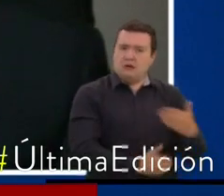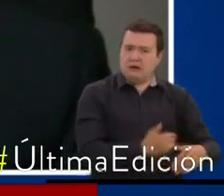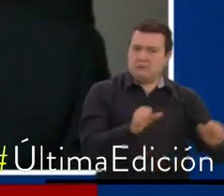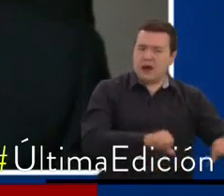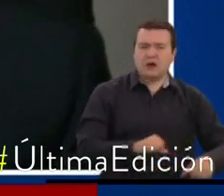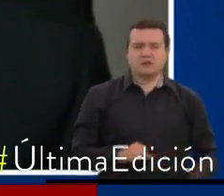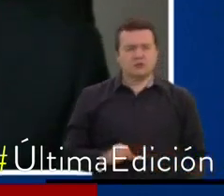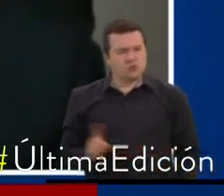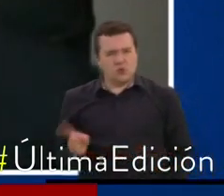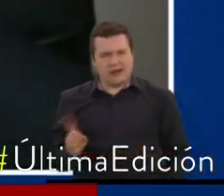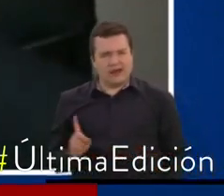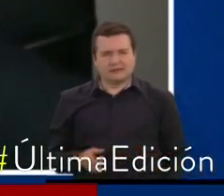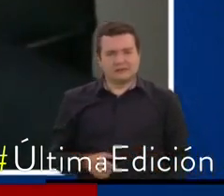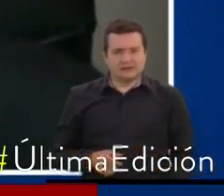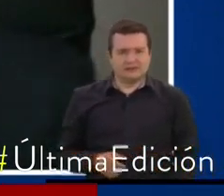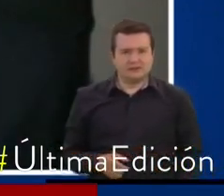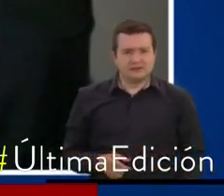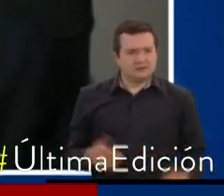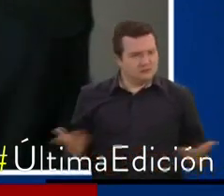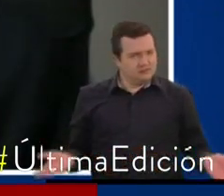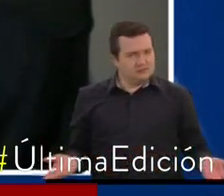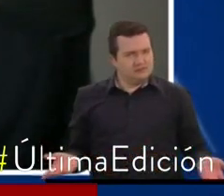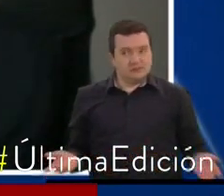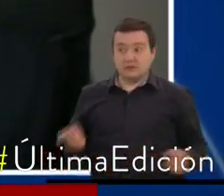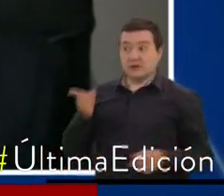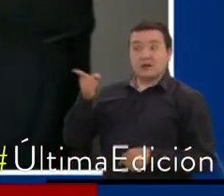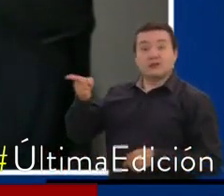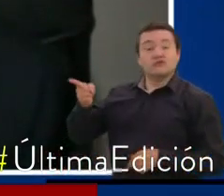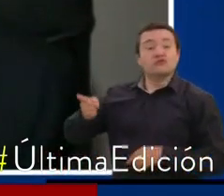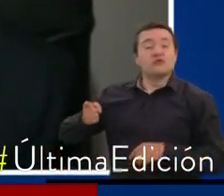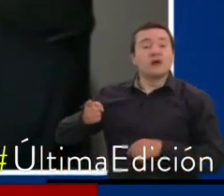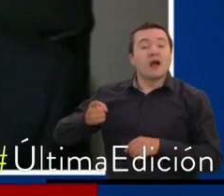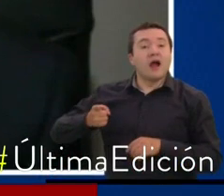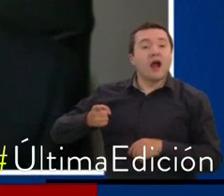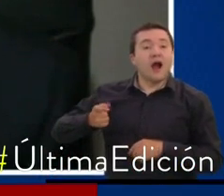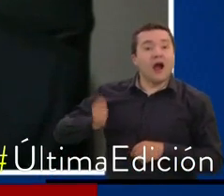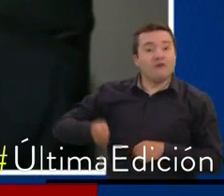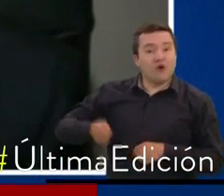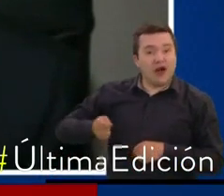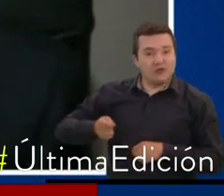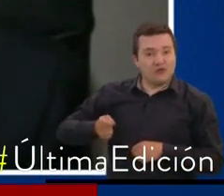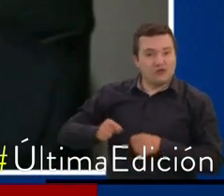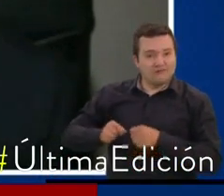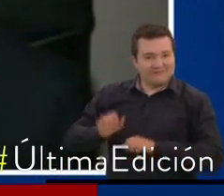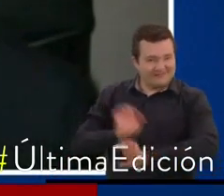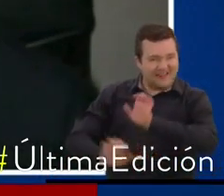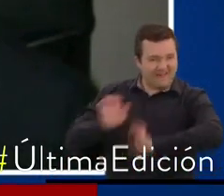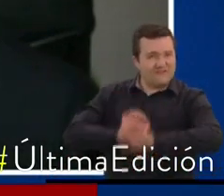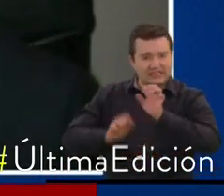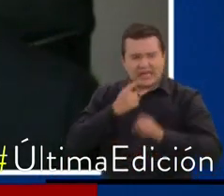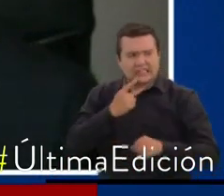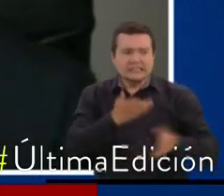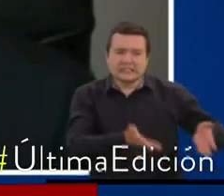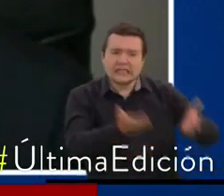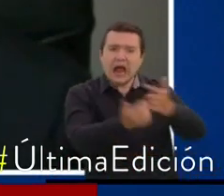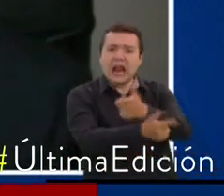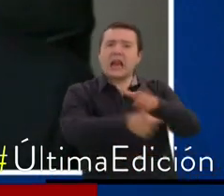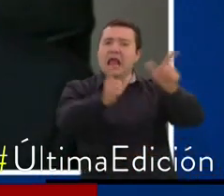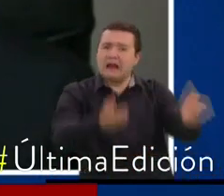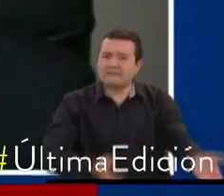Así que por la vía que pretendió la defensa, obtener la libertad